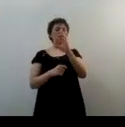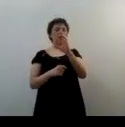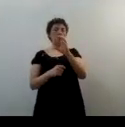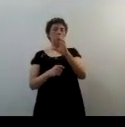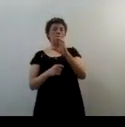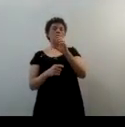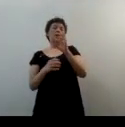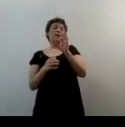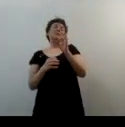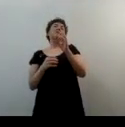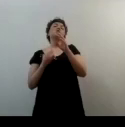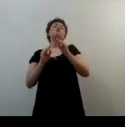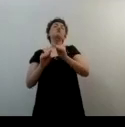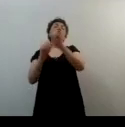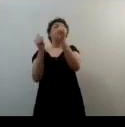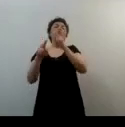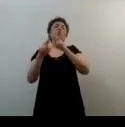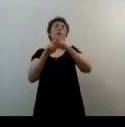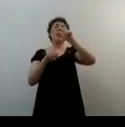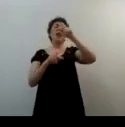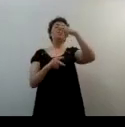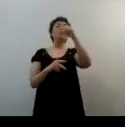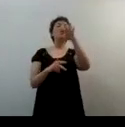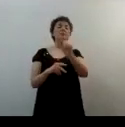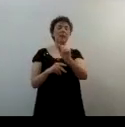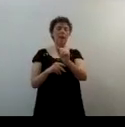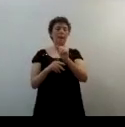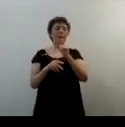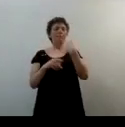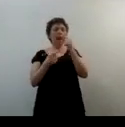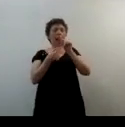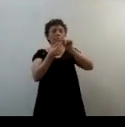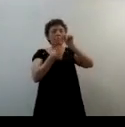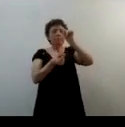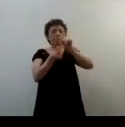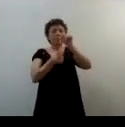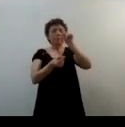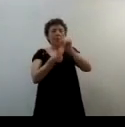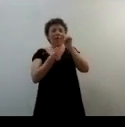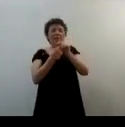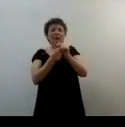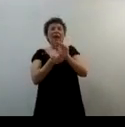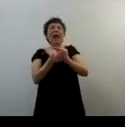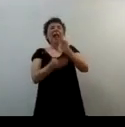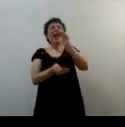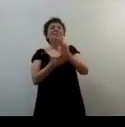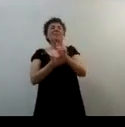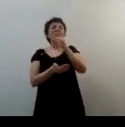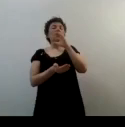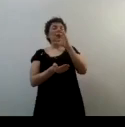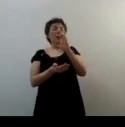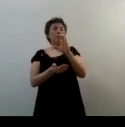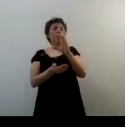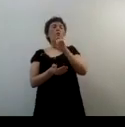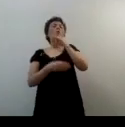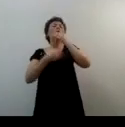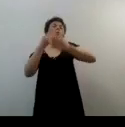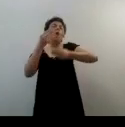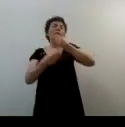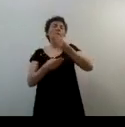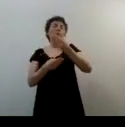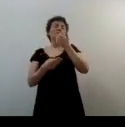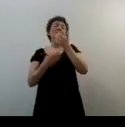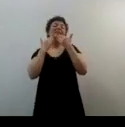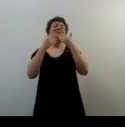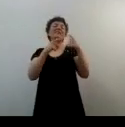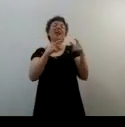lactosa. Bien, para medir ese carbohidrato, para medir la cantidad de carbohidrato que uno está comiendo, pues utilizamos las raciones, las